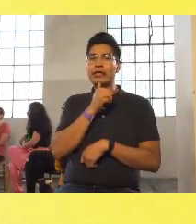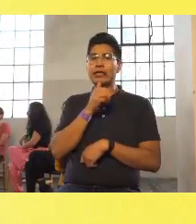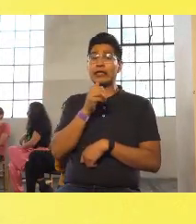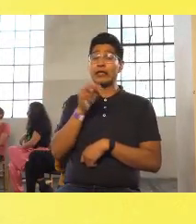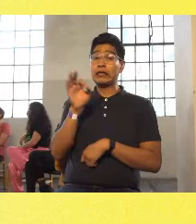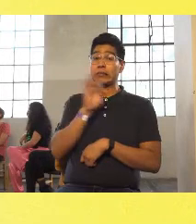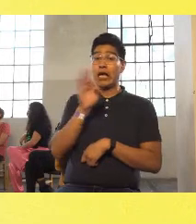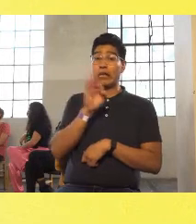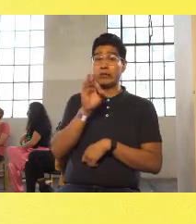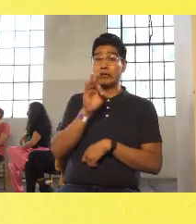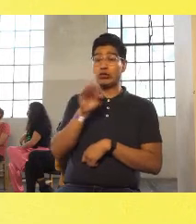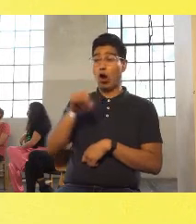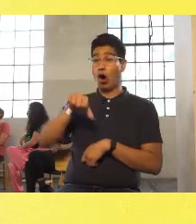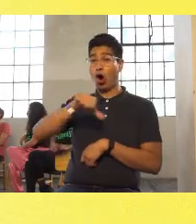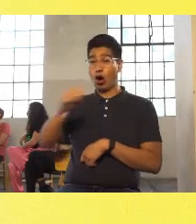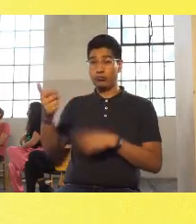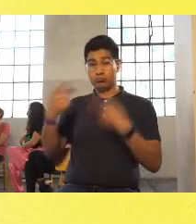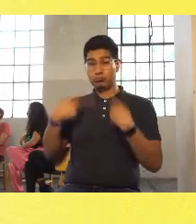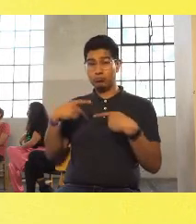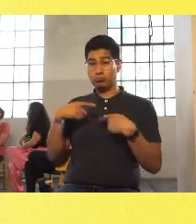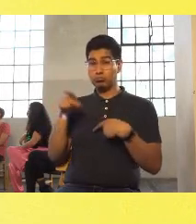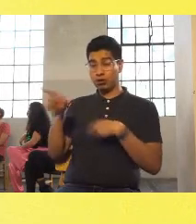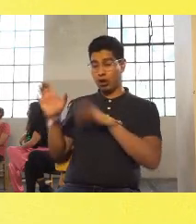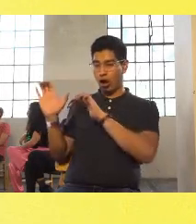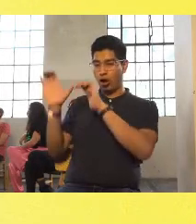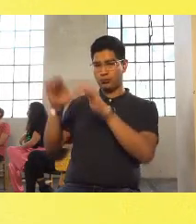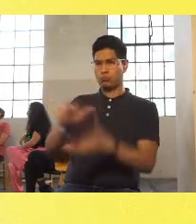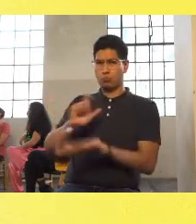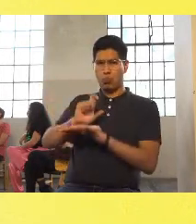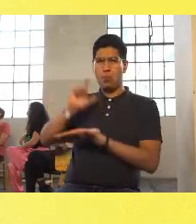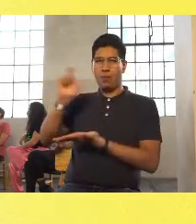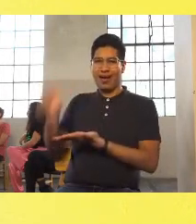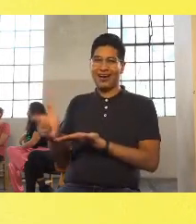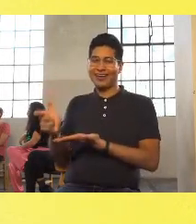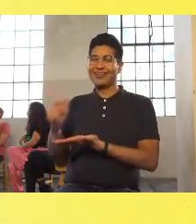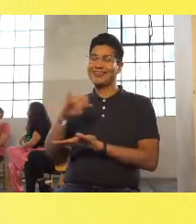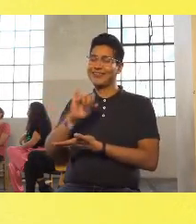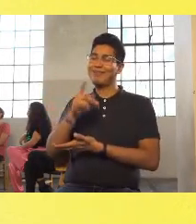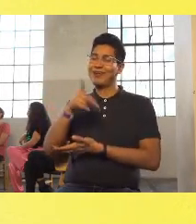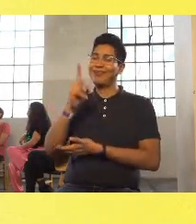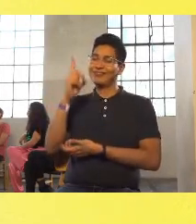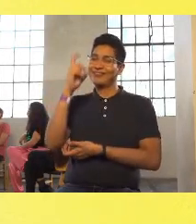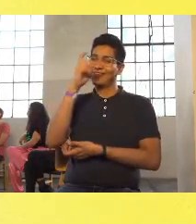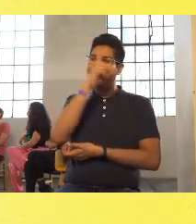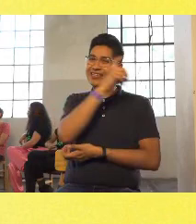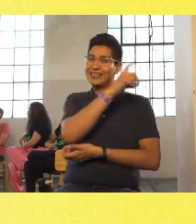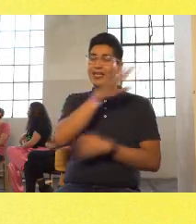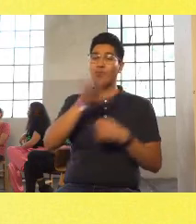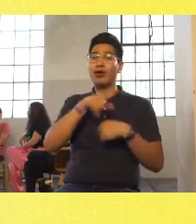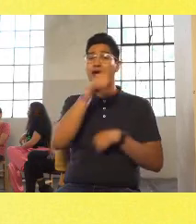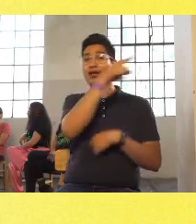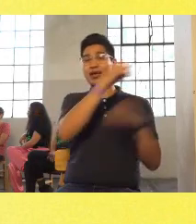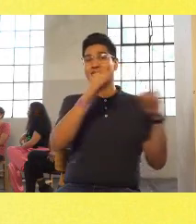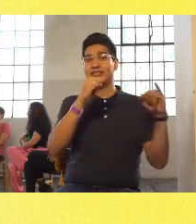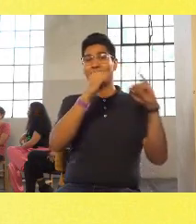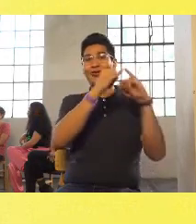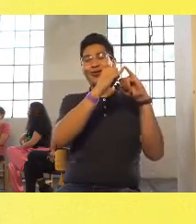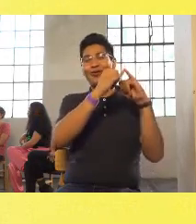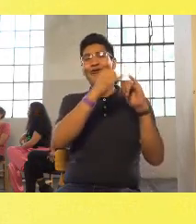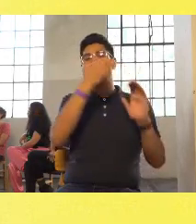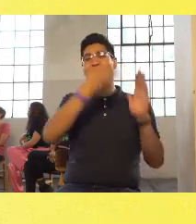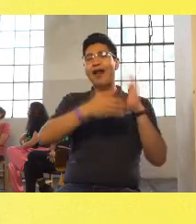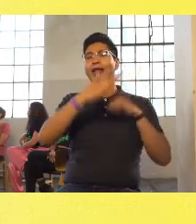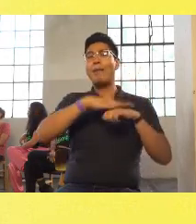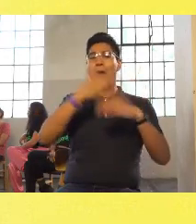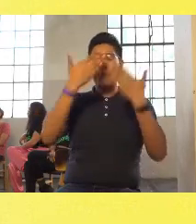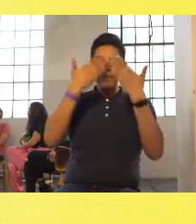que alguien más sí logre hacerlo, pero es bien complejo. O sea, la verdad es que las instituciones no están del todo preparadas para